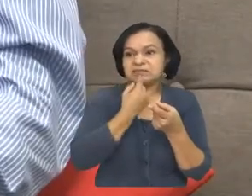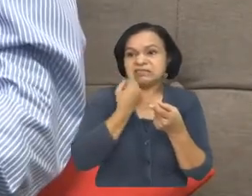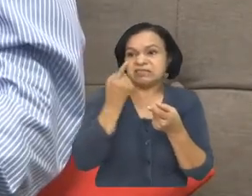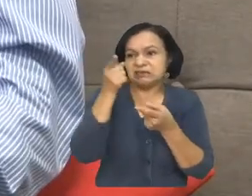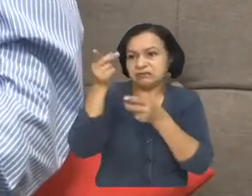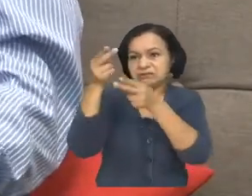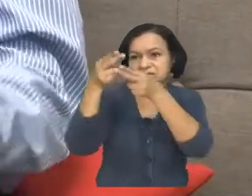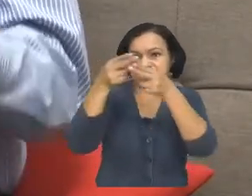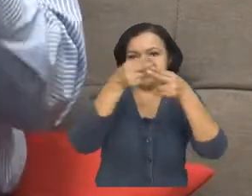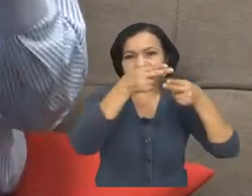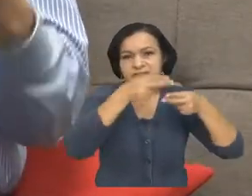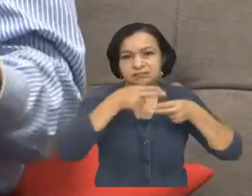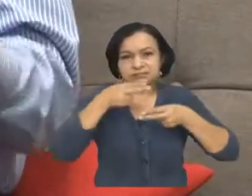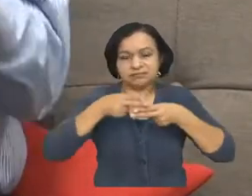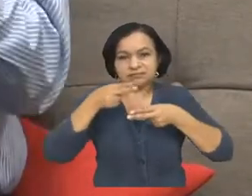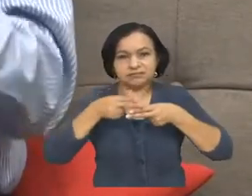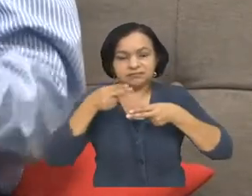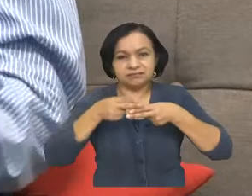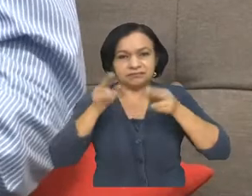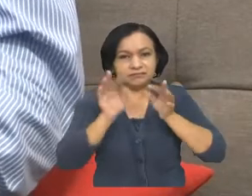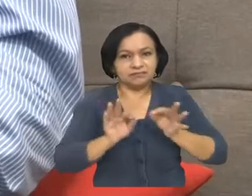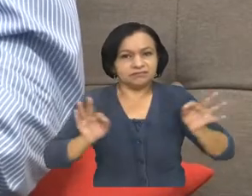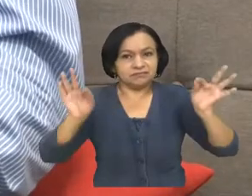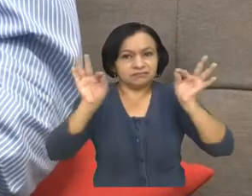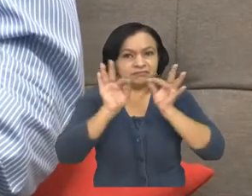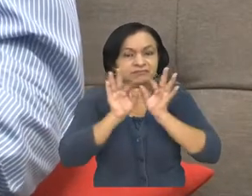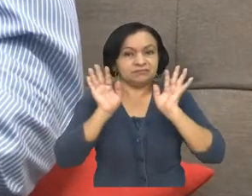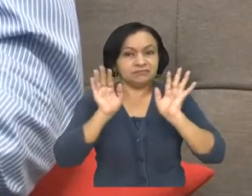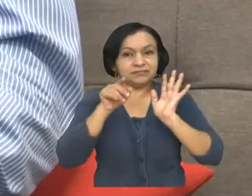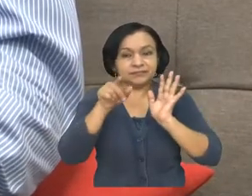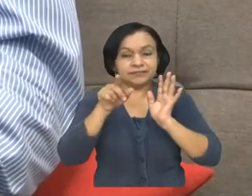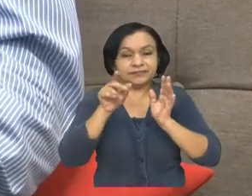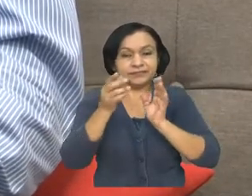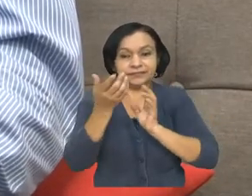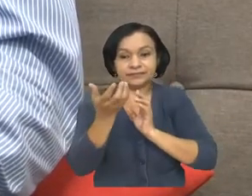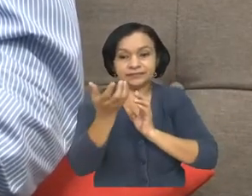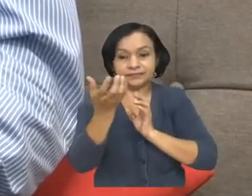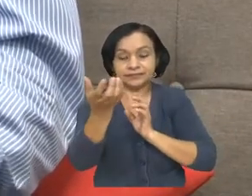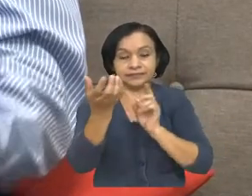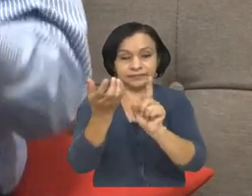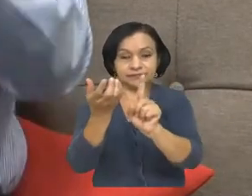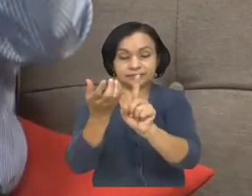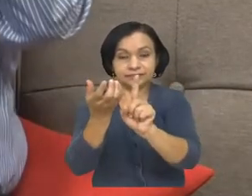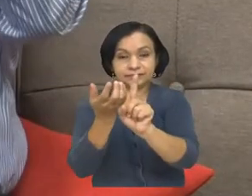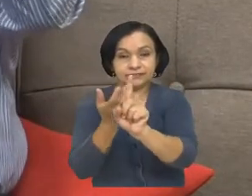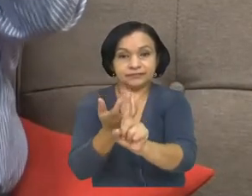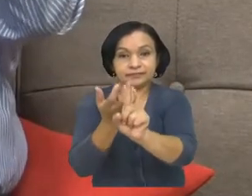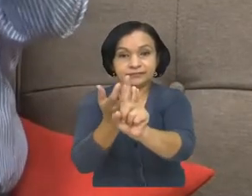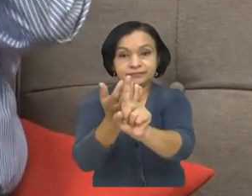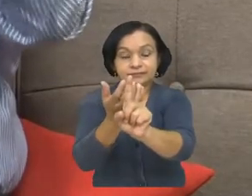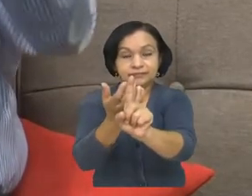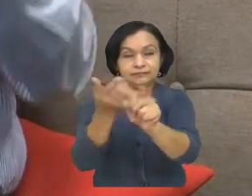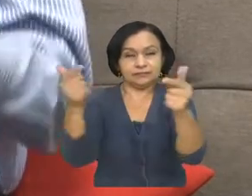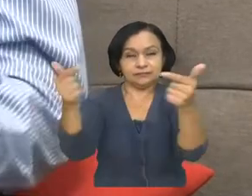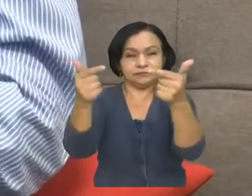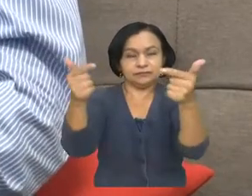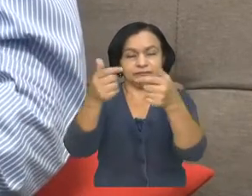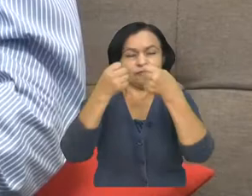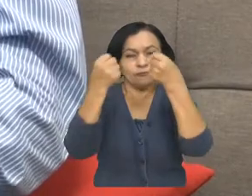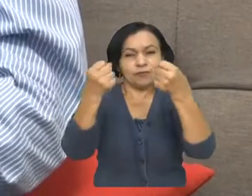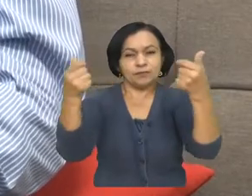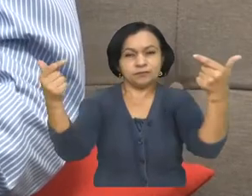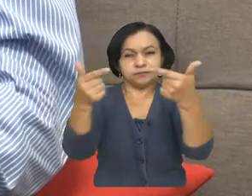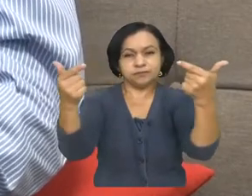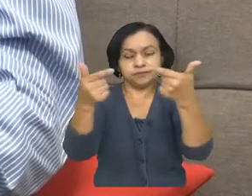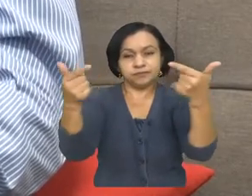realmente a las figuras importantes que iban al frente del repliegue. Pero se oyó un combate fuerte